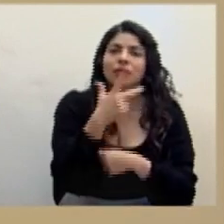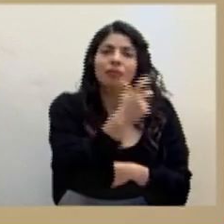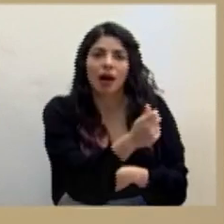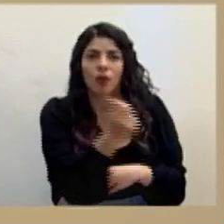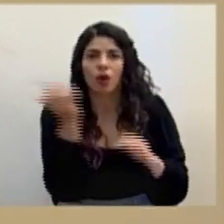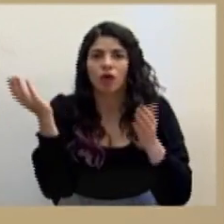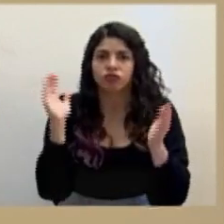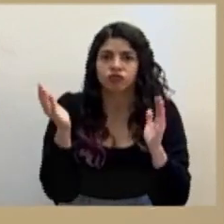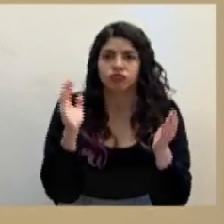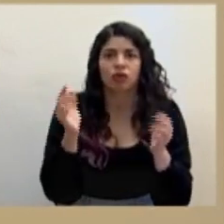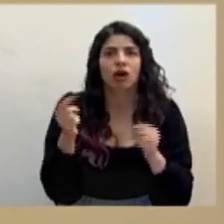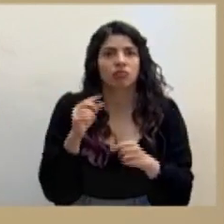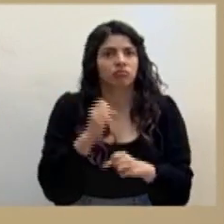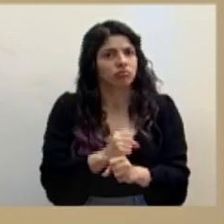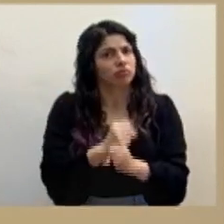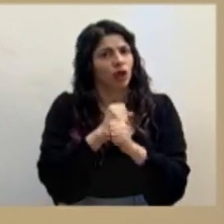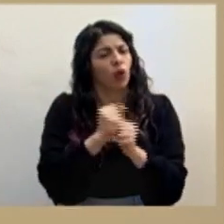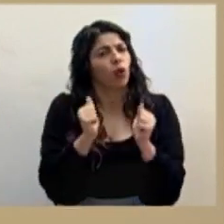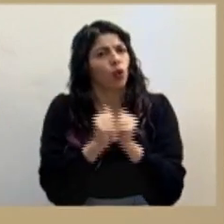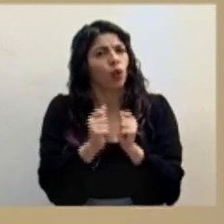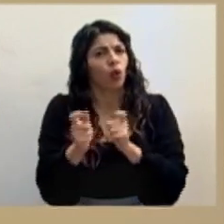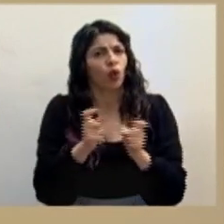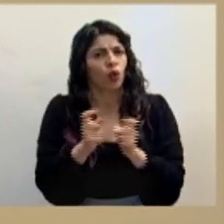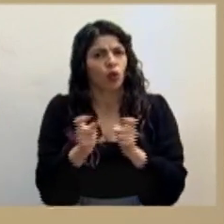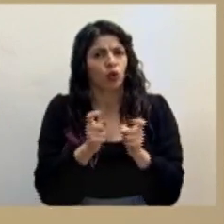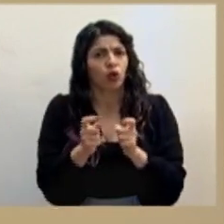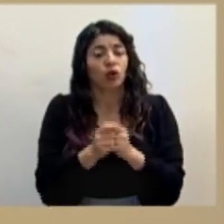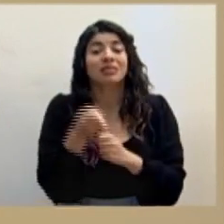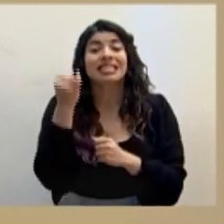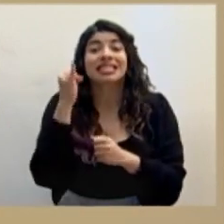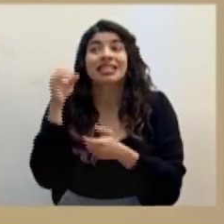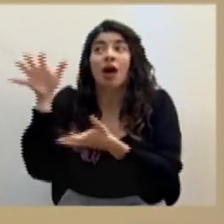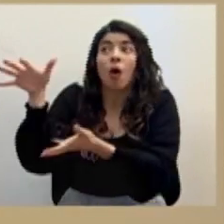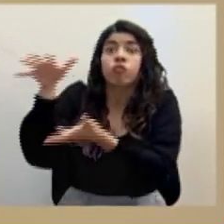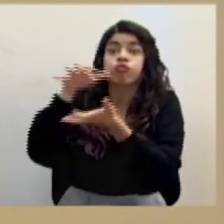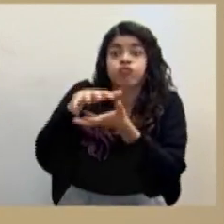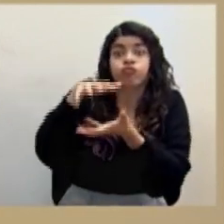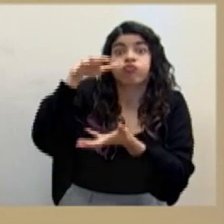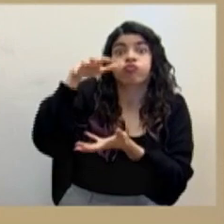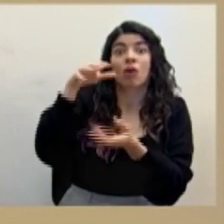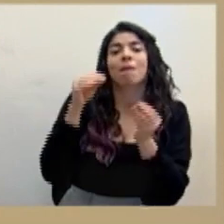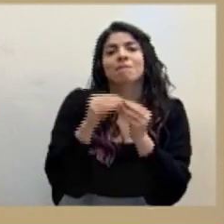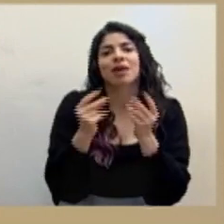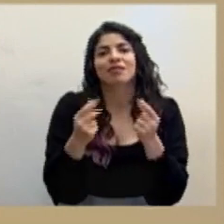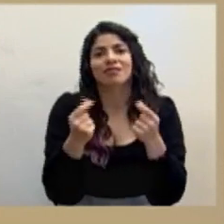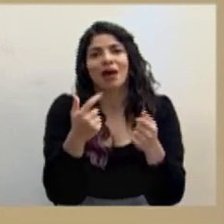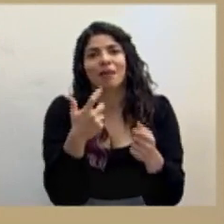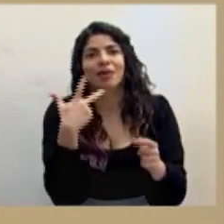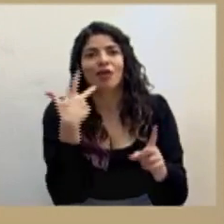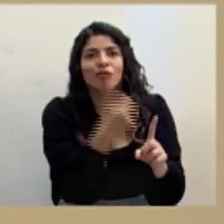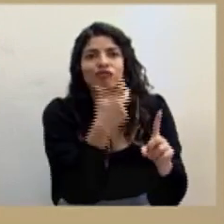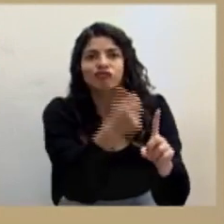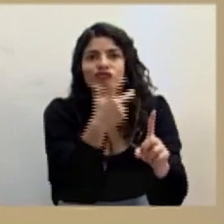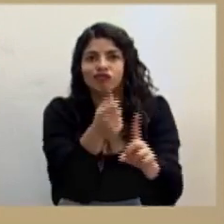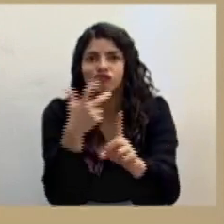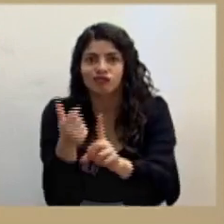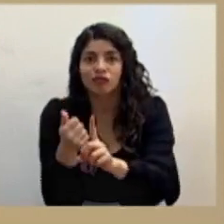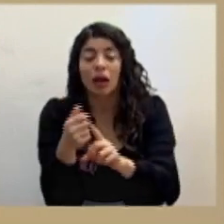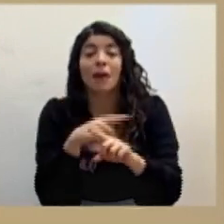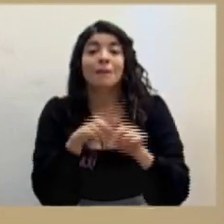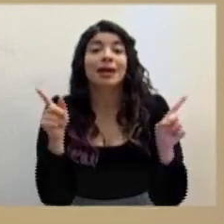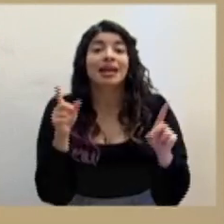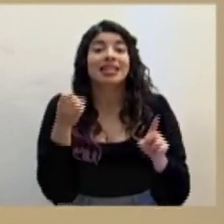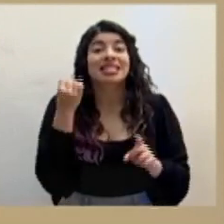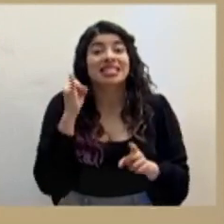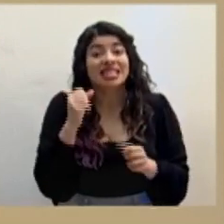haciendo de una manera segura y controlada. Si nos llegan más vacunas, será mucho más rápido el proceso y si